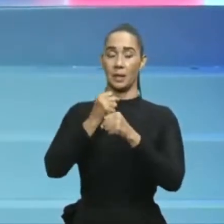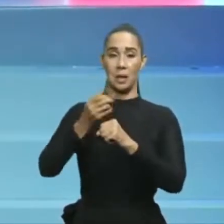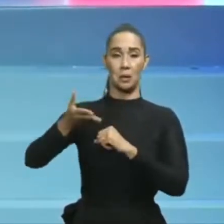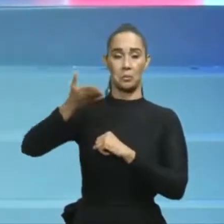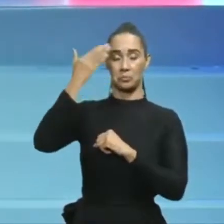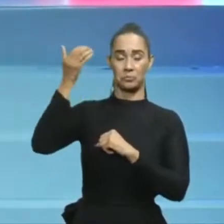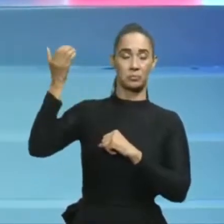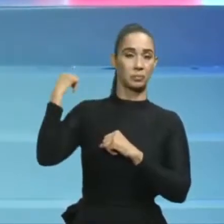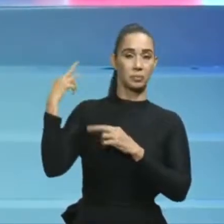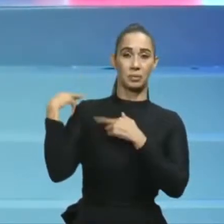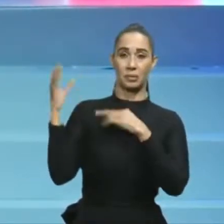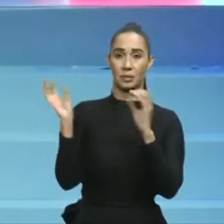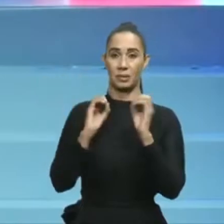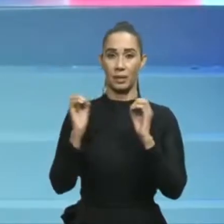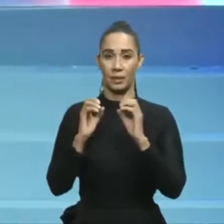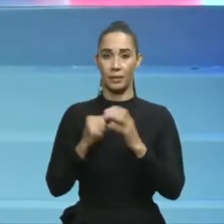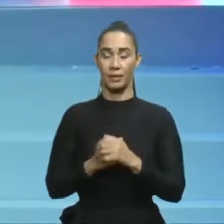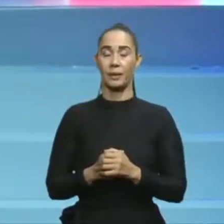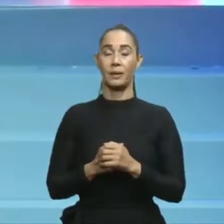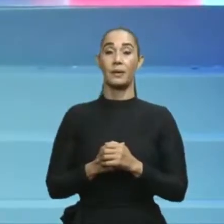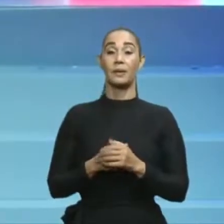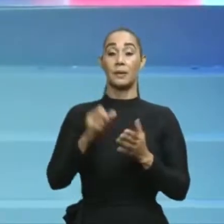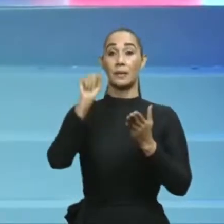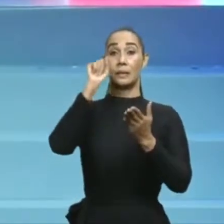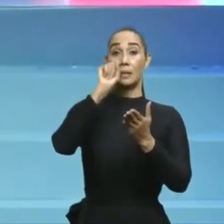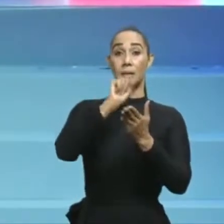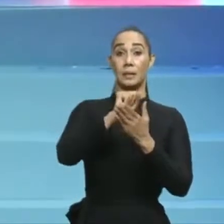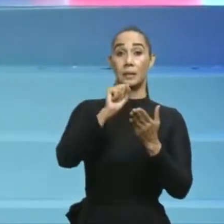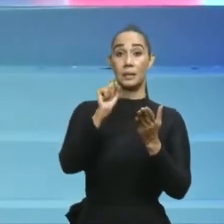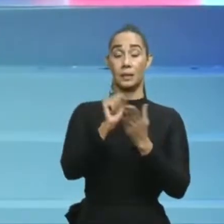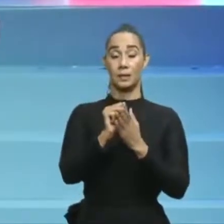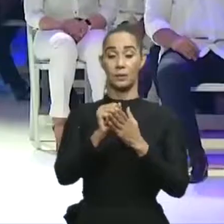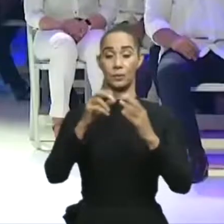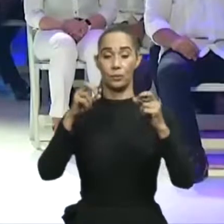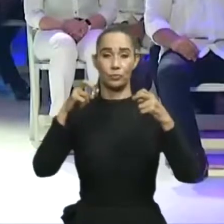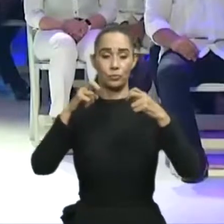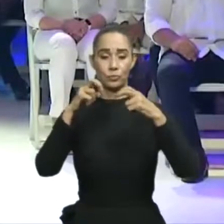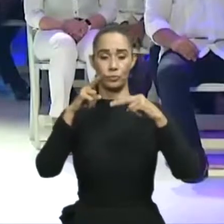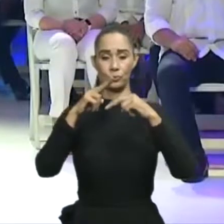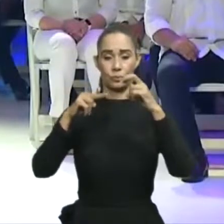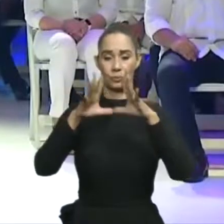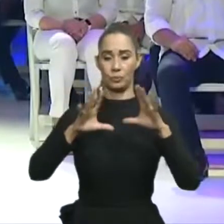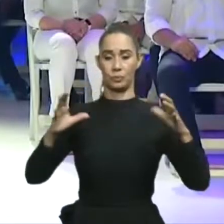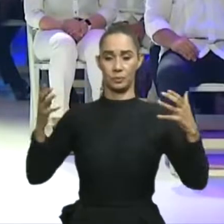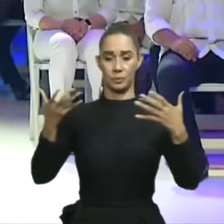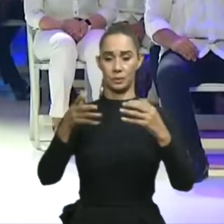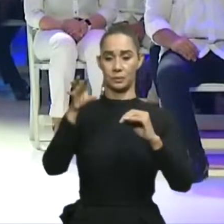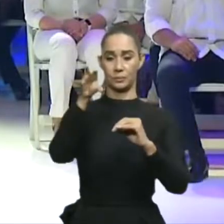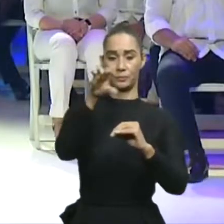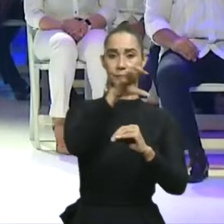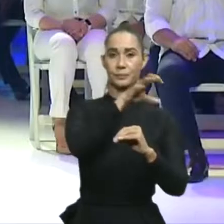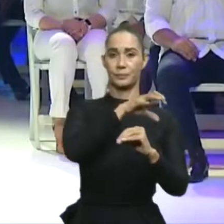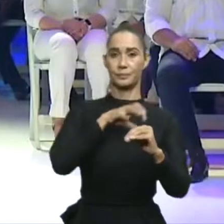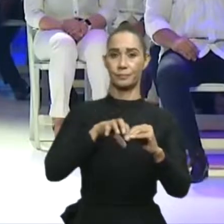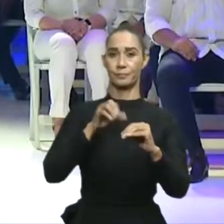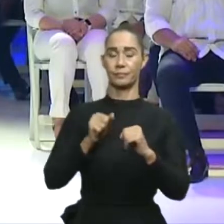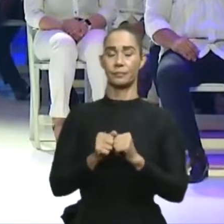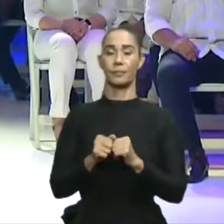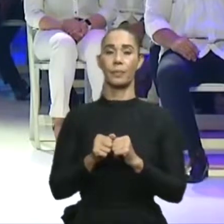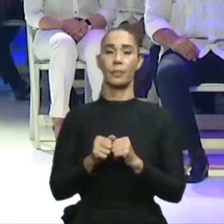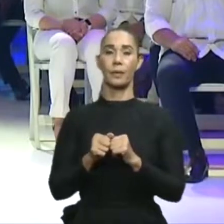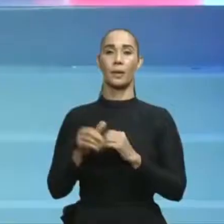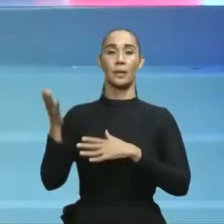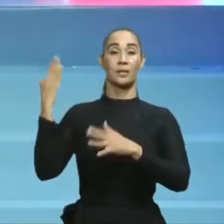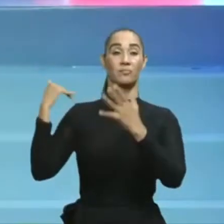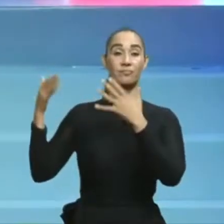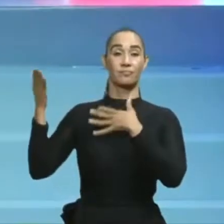responsable y planificada es la situación de las redes e infraestructura general de distribución eléctrica en el